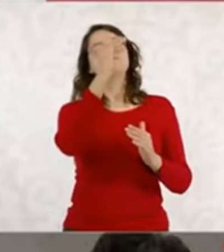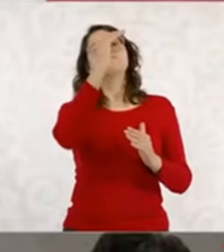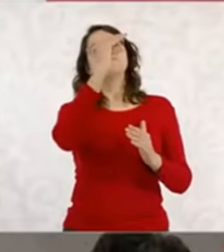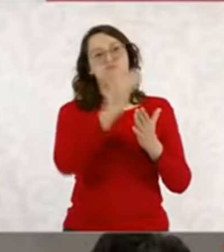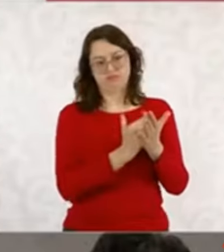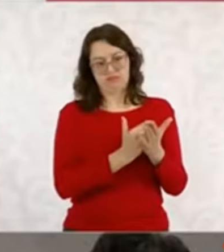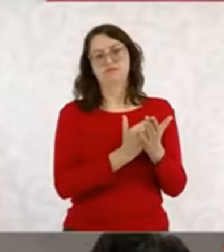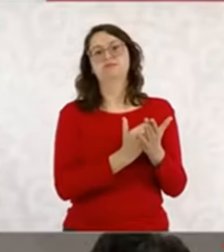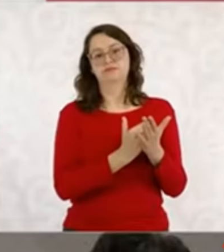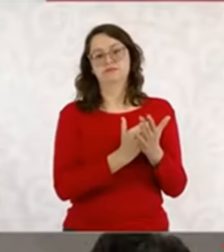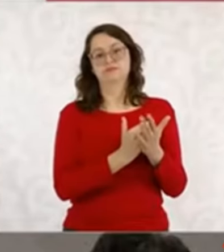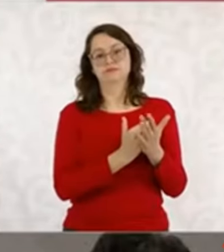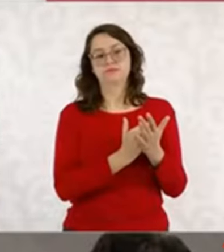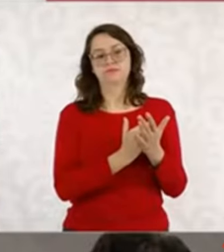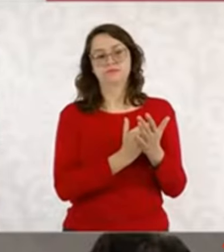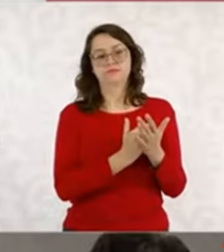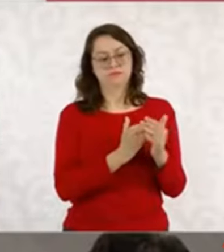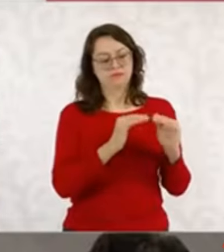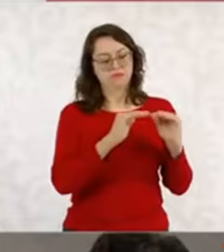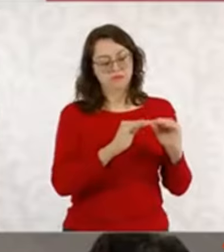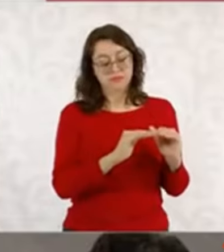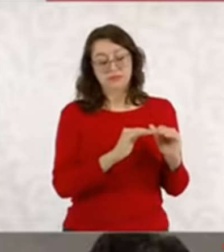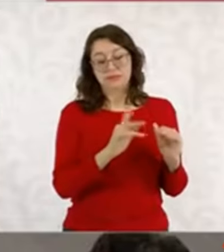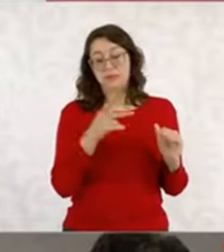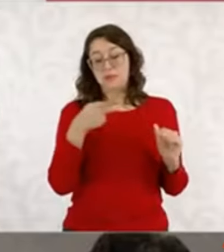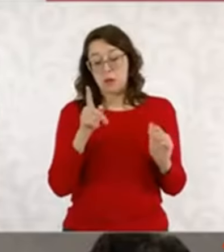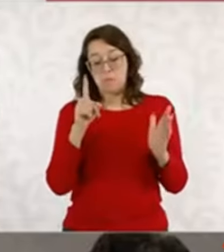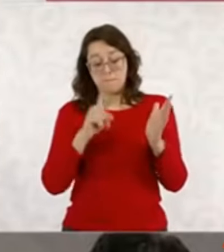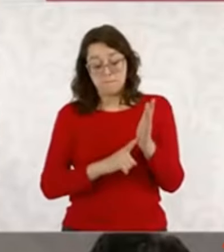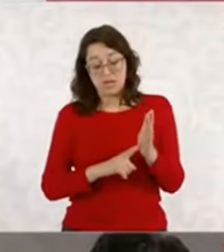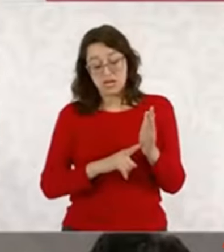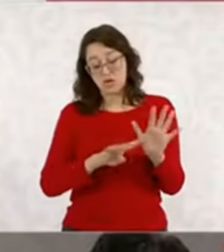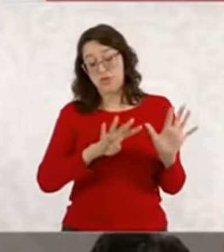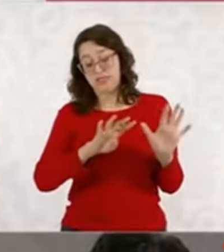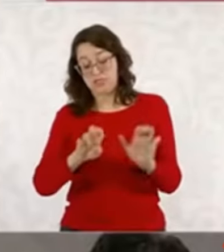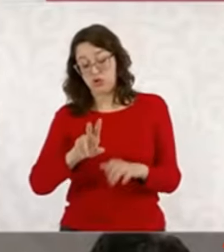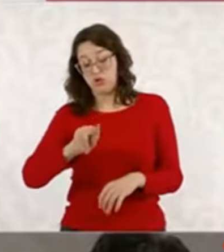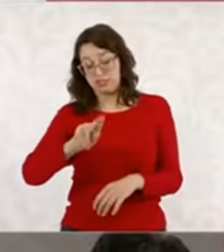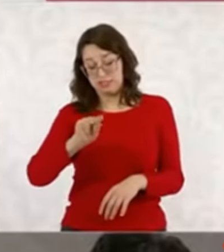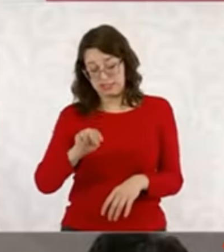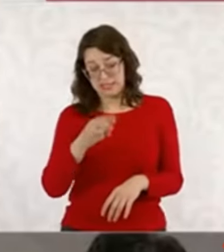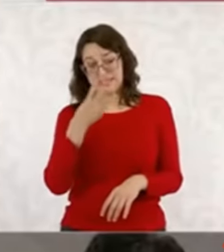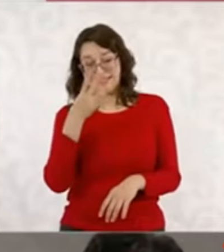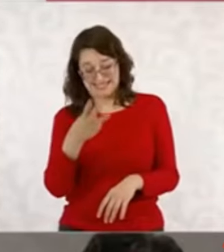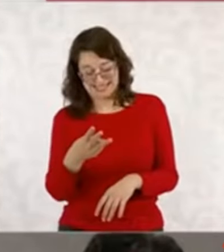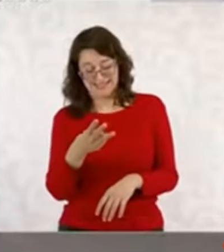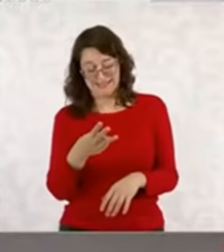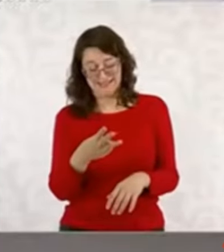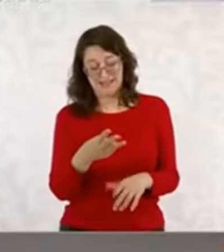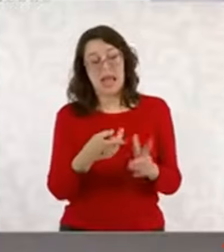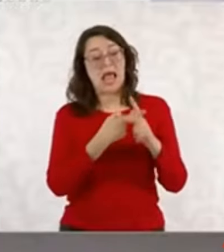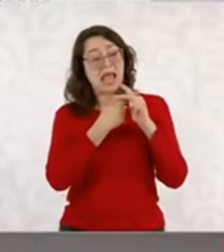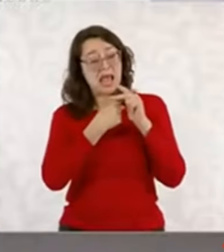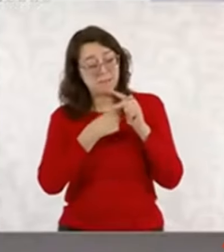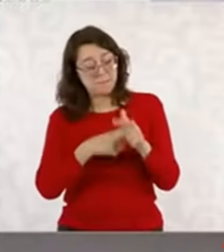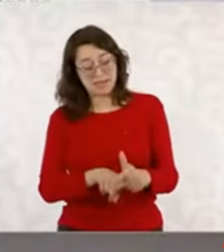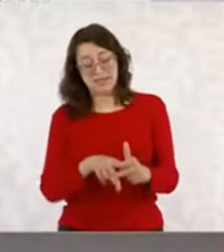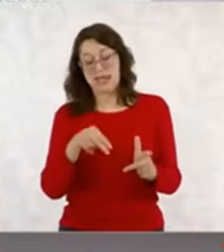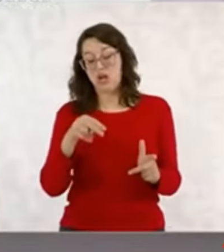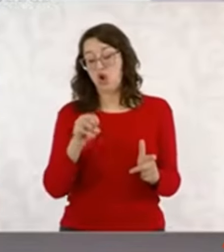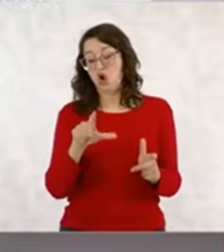salario mínimo. Pero en 83, cuando entra el neoliberalismo, con Miguel de la Madrid,